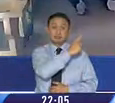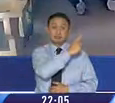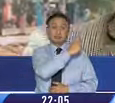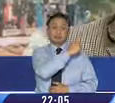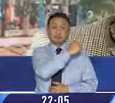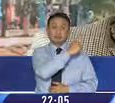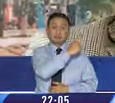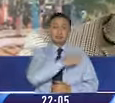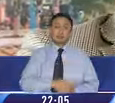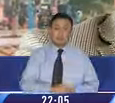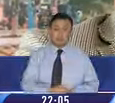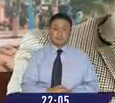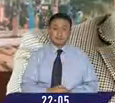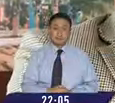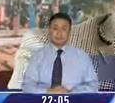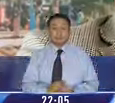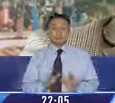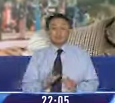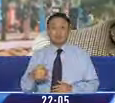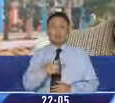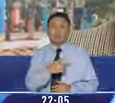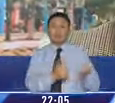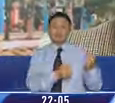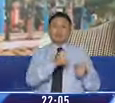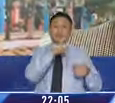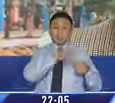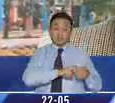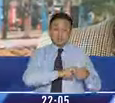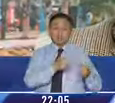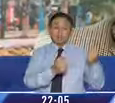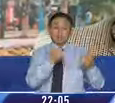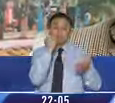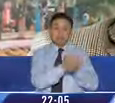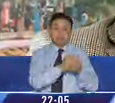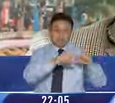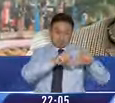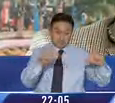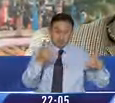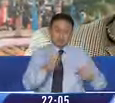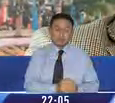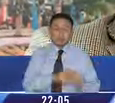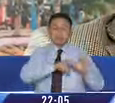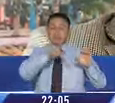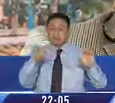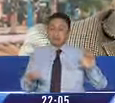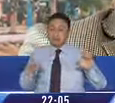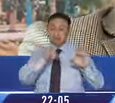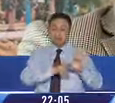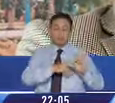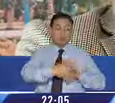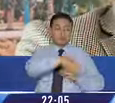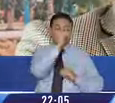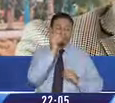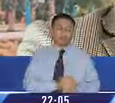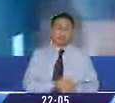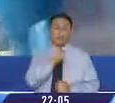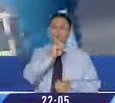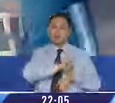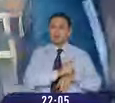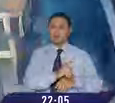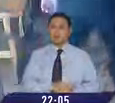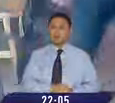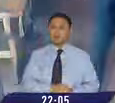pistola. Aparentemente estaban en un vehículo sin placas. Cogieron, bajaron y se subieron así mismo como entraron, salieron, pero eso fue en menos de un minuto.